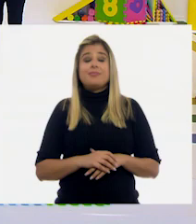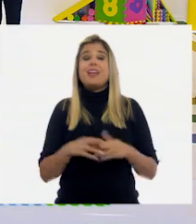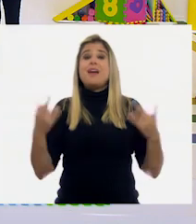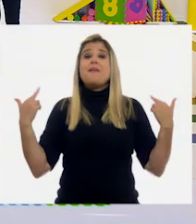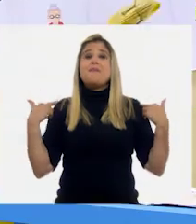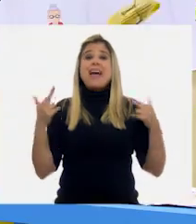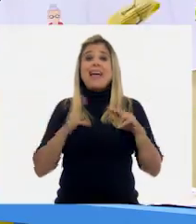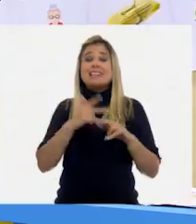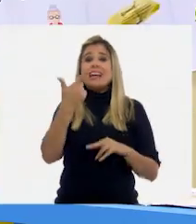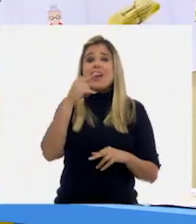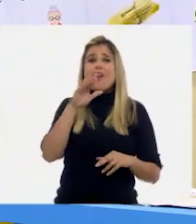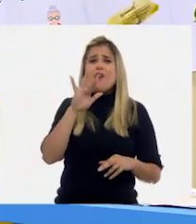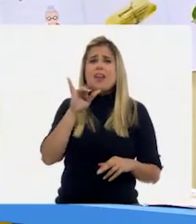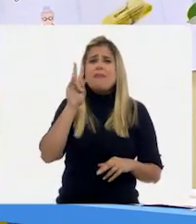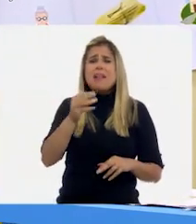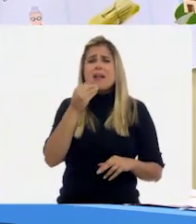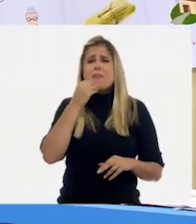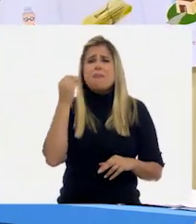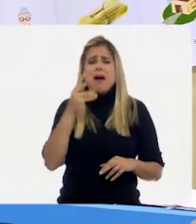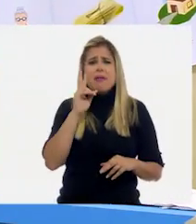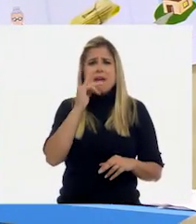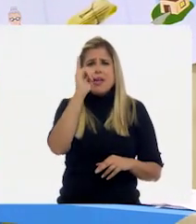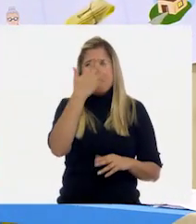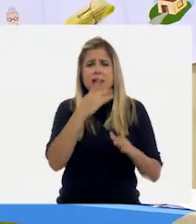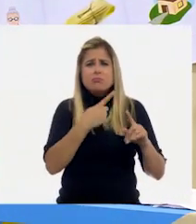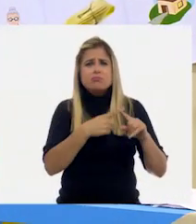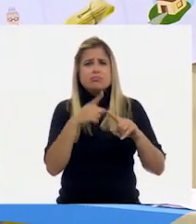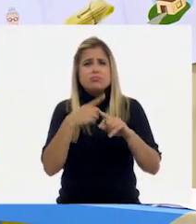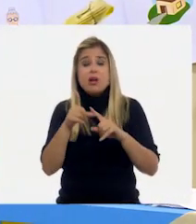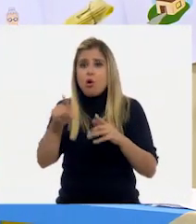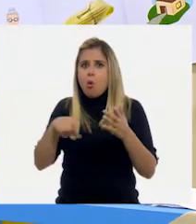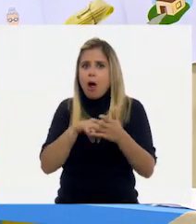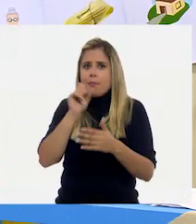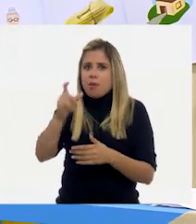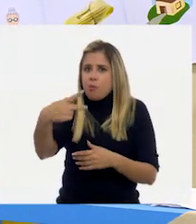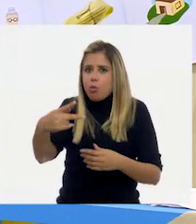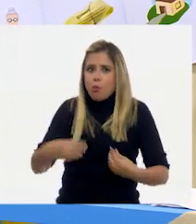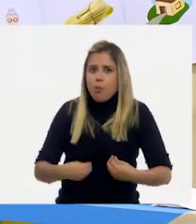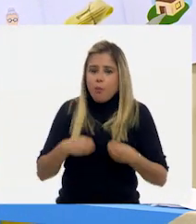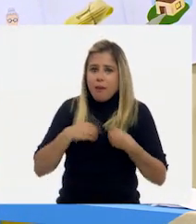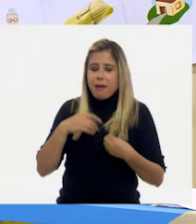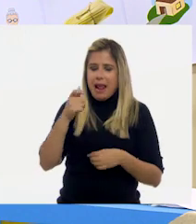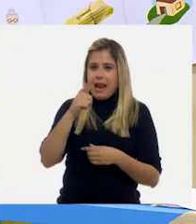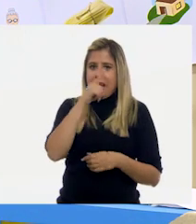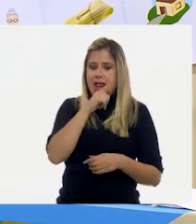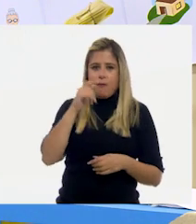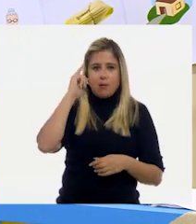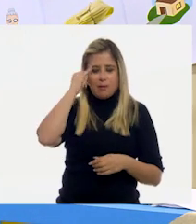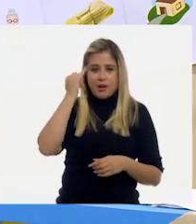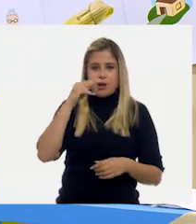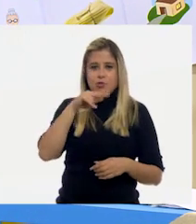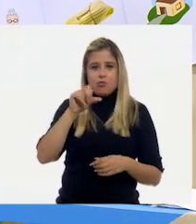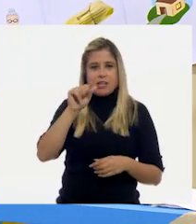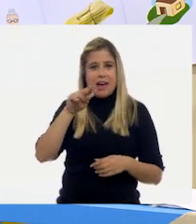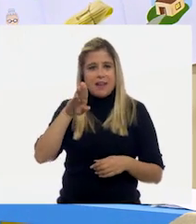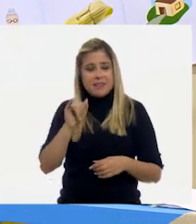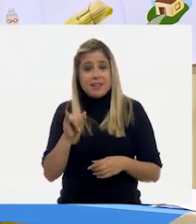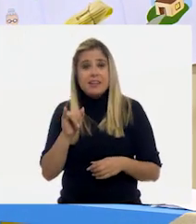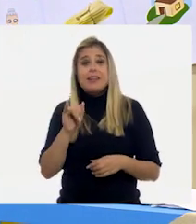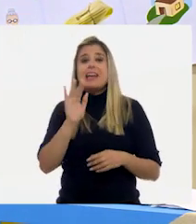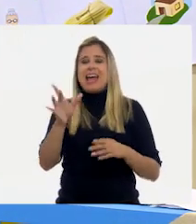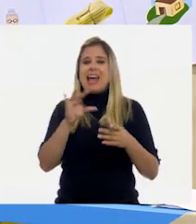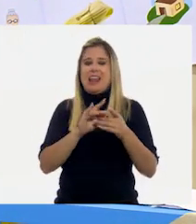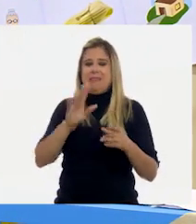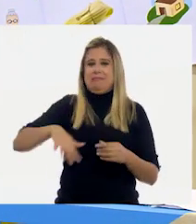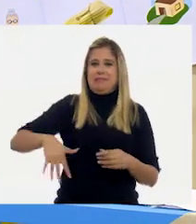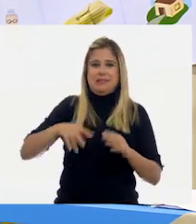Maestra Gloria, qué padrísimas imágenes del lugar en donde vive y donde se habla esta lengua, Ñu-Sabi, que como ya nos dijo